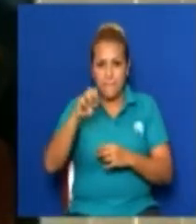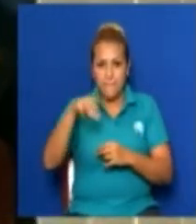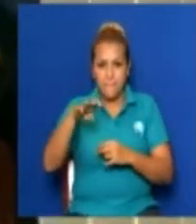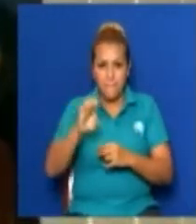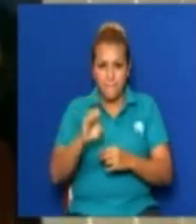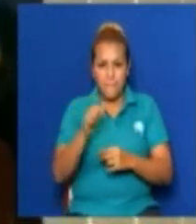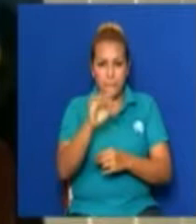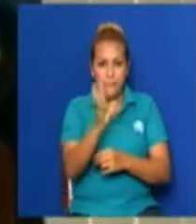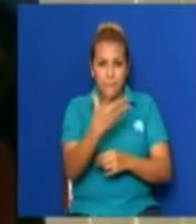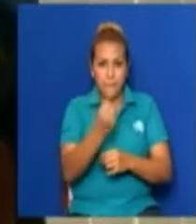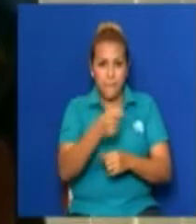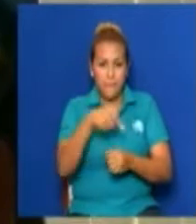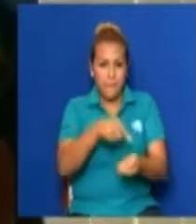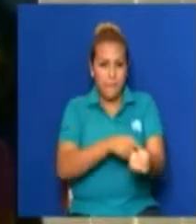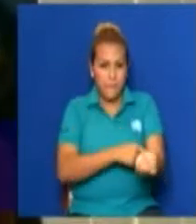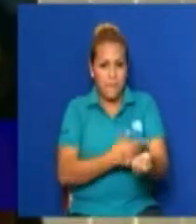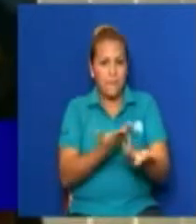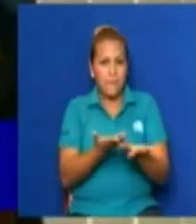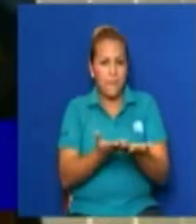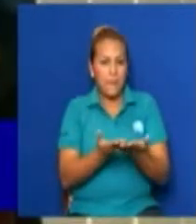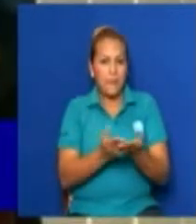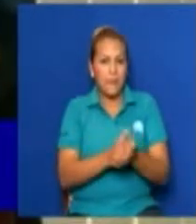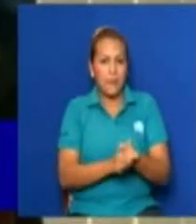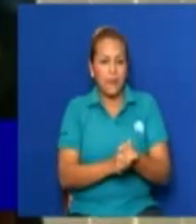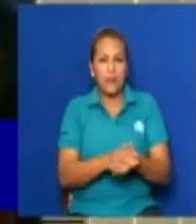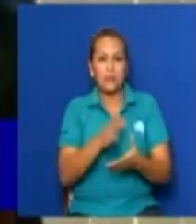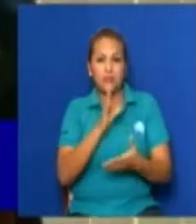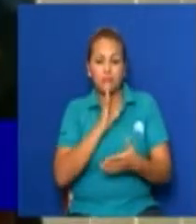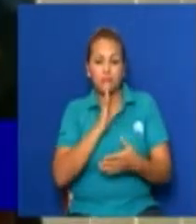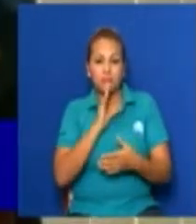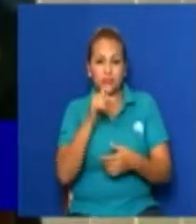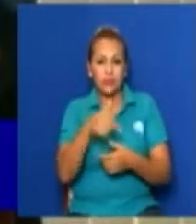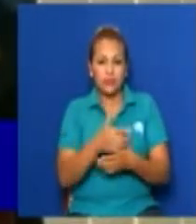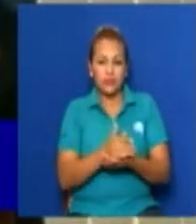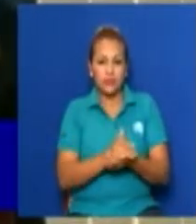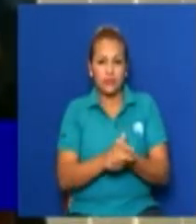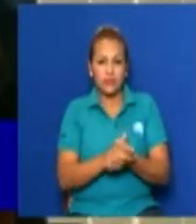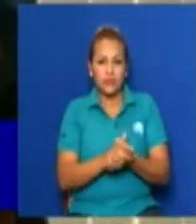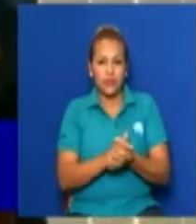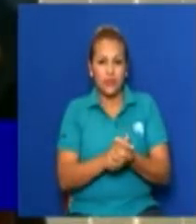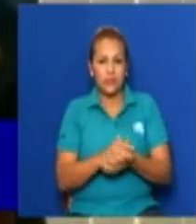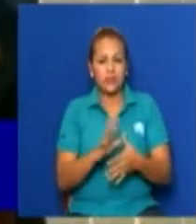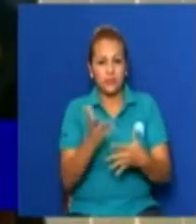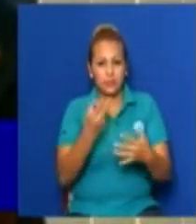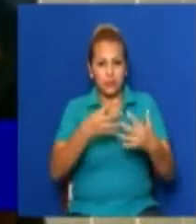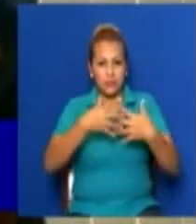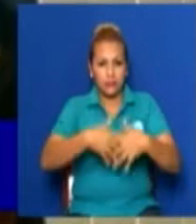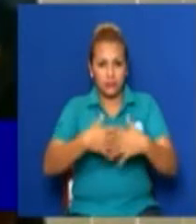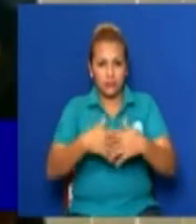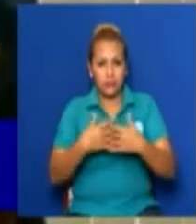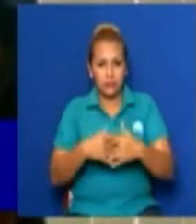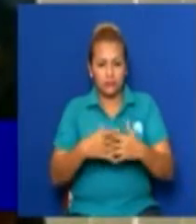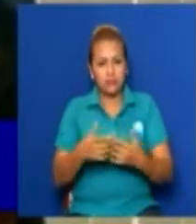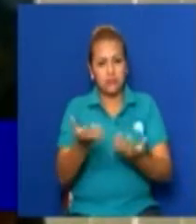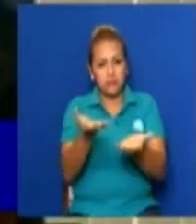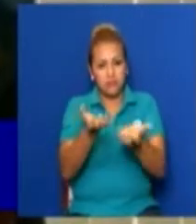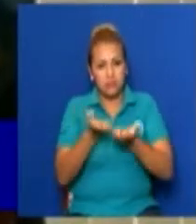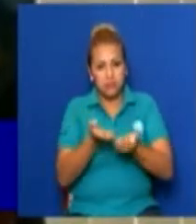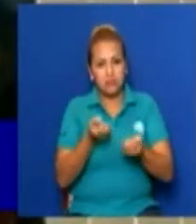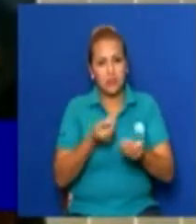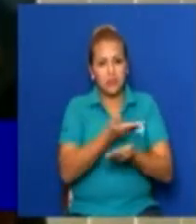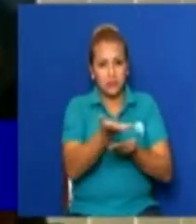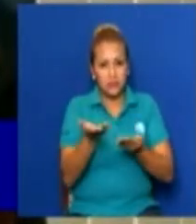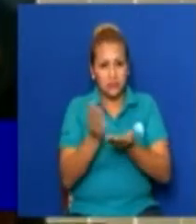mis hermanos y hermanas de la Comisión de Asuntos Laborales y Gremiales, les queremos dar la más cordial bienvenida a